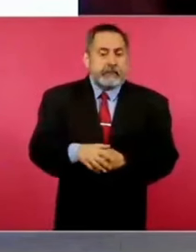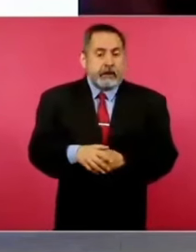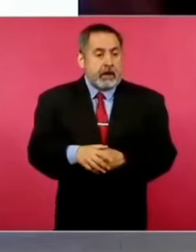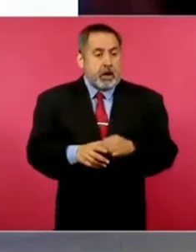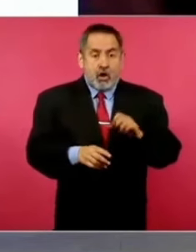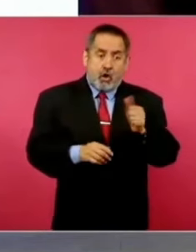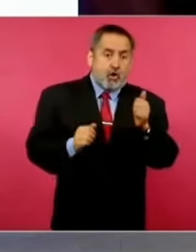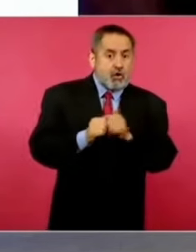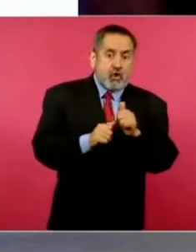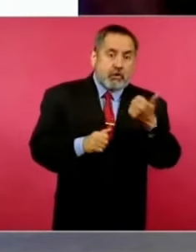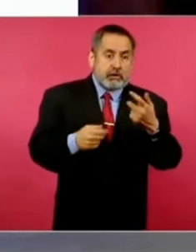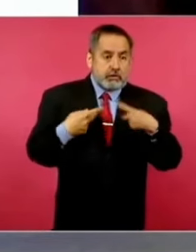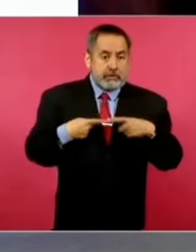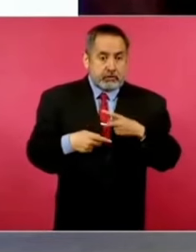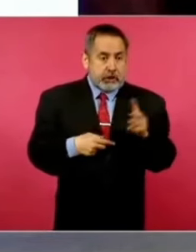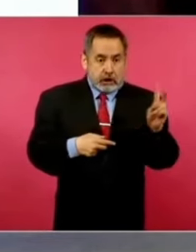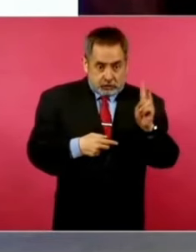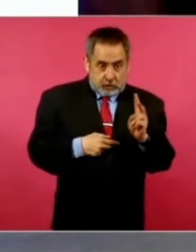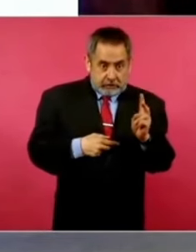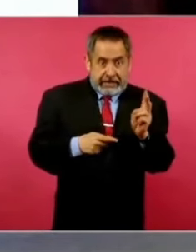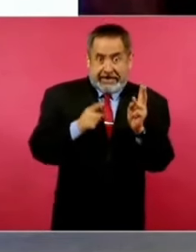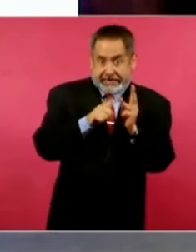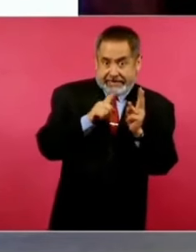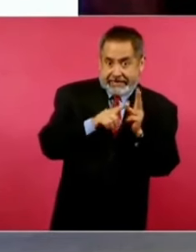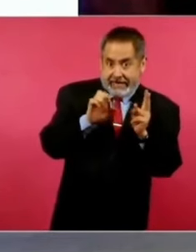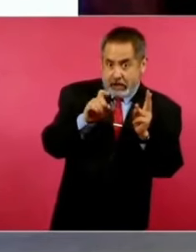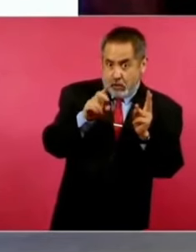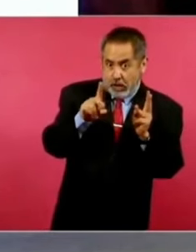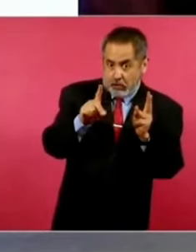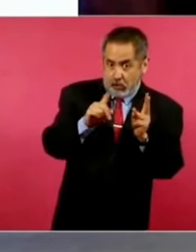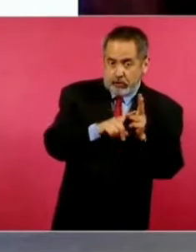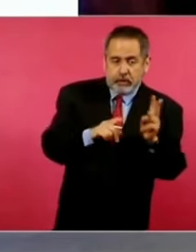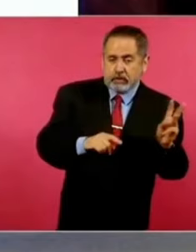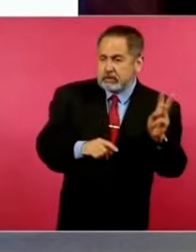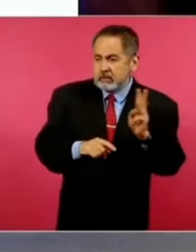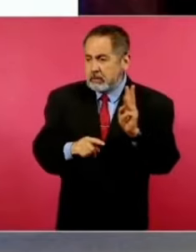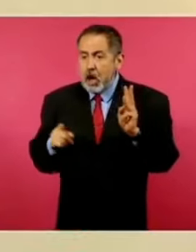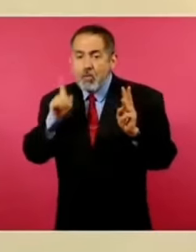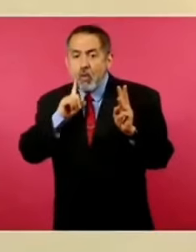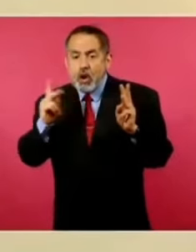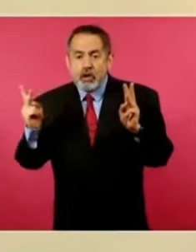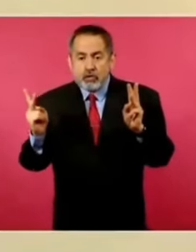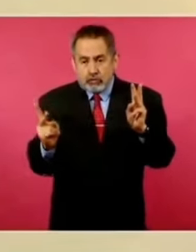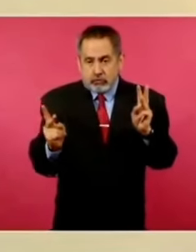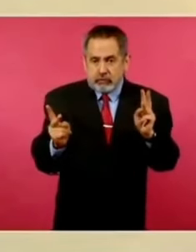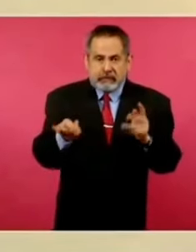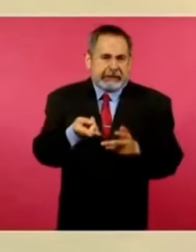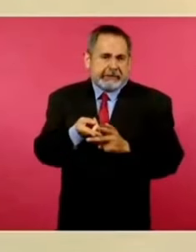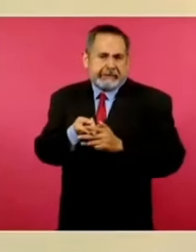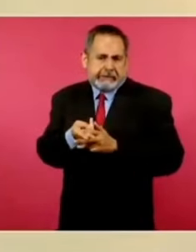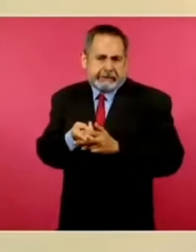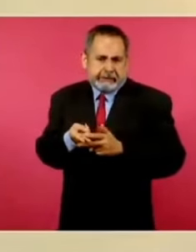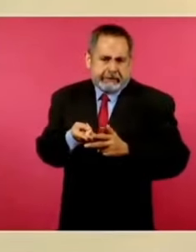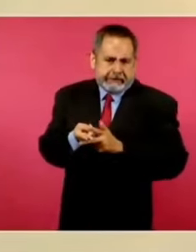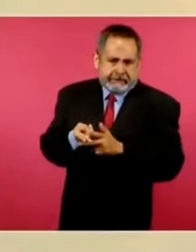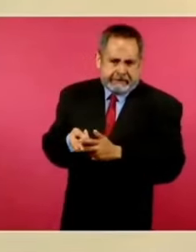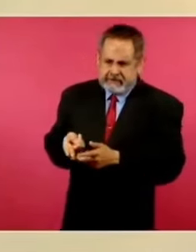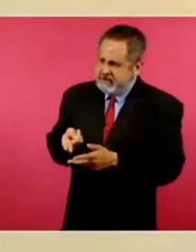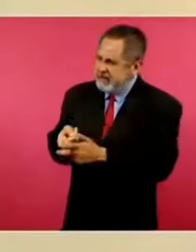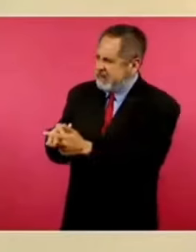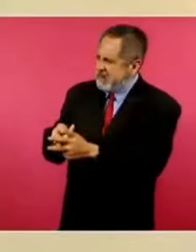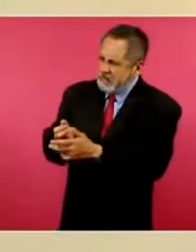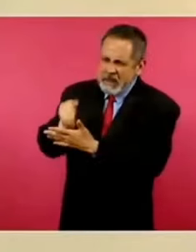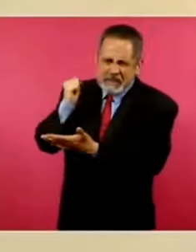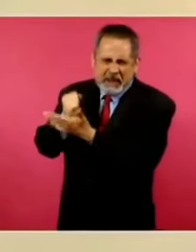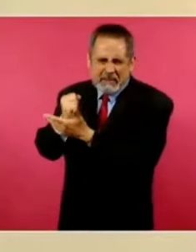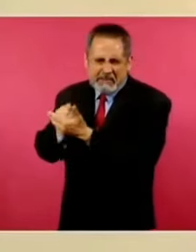personas más quienes junto con Eduardo n habrían agredido a las dos mujeres con objetos punzocortantes provocando la